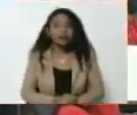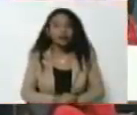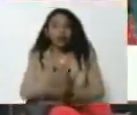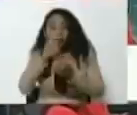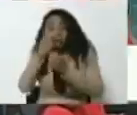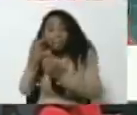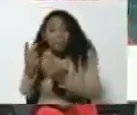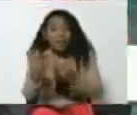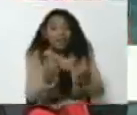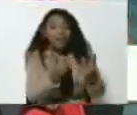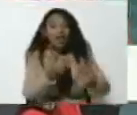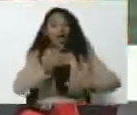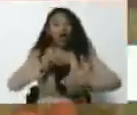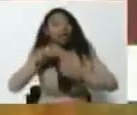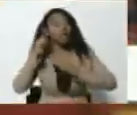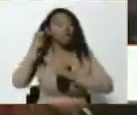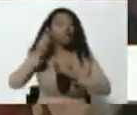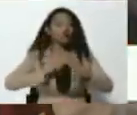Inviten a los músicos,